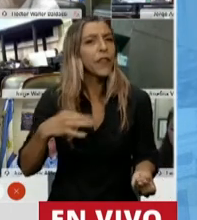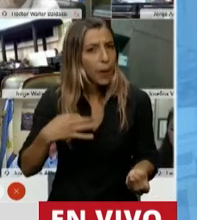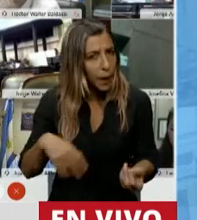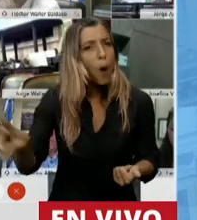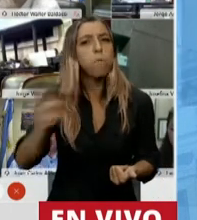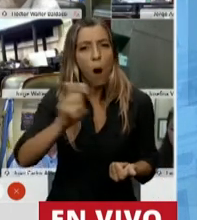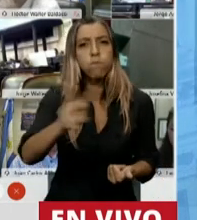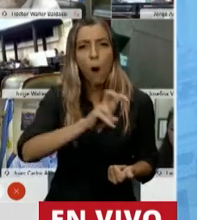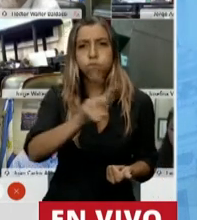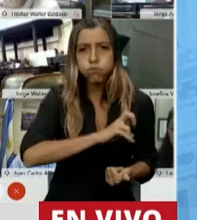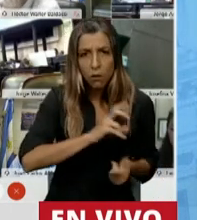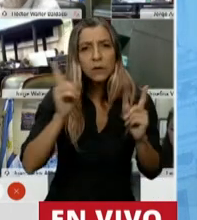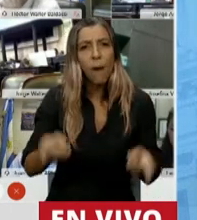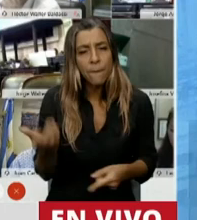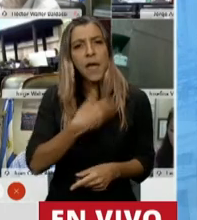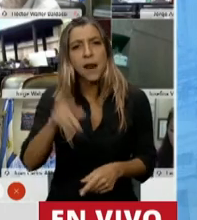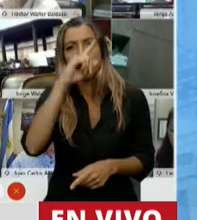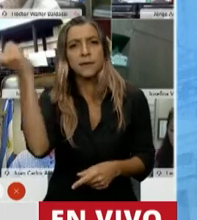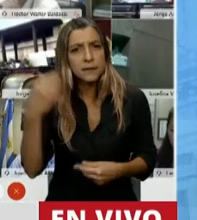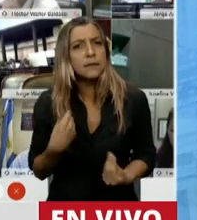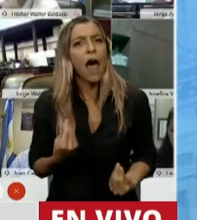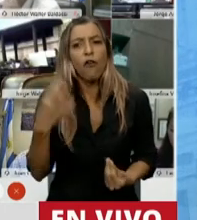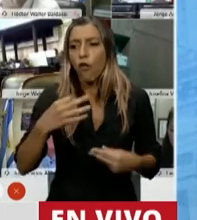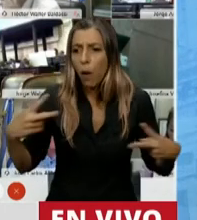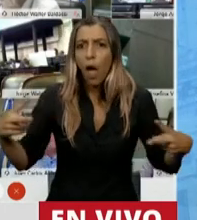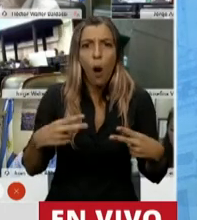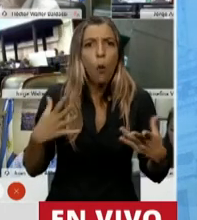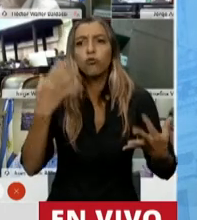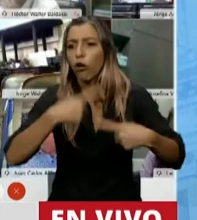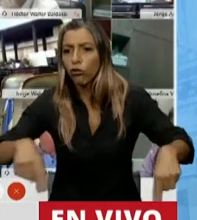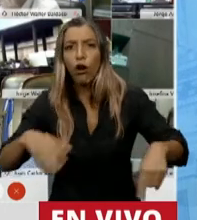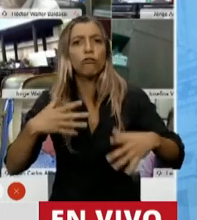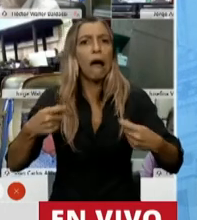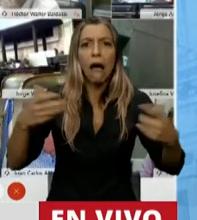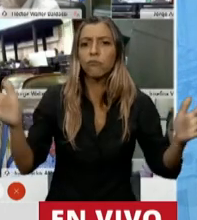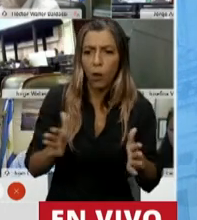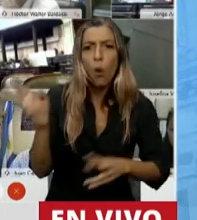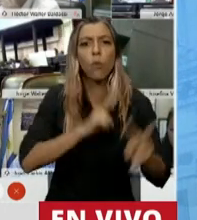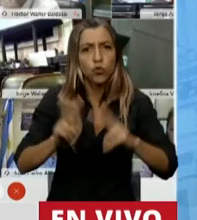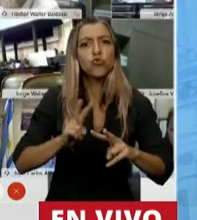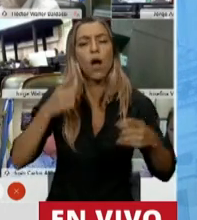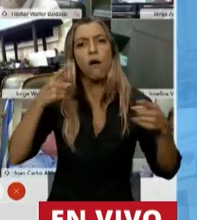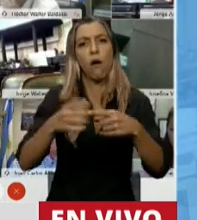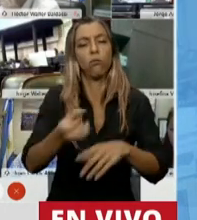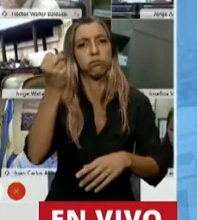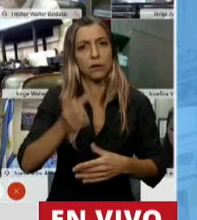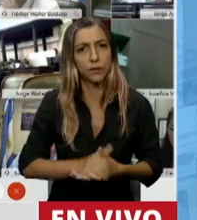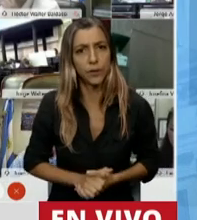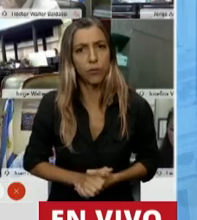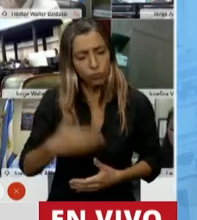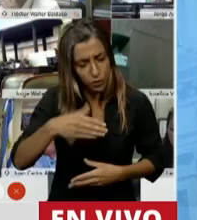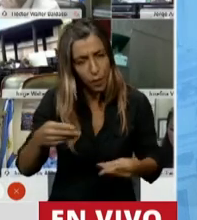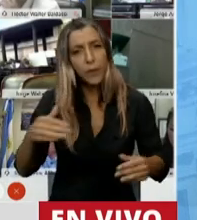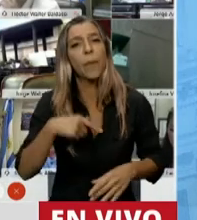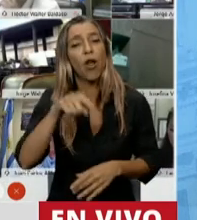gestos de austeridad correspondientes al momento en que vivimos. Y termino, señor presidente, estas son las